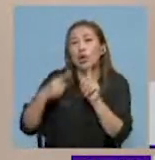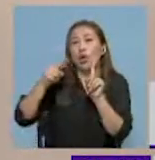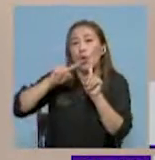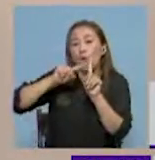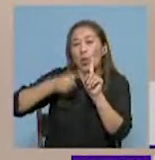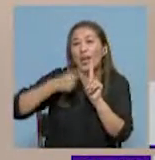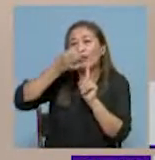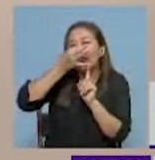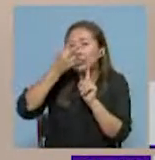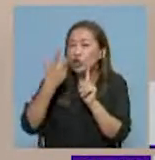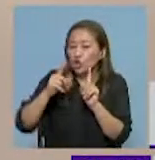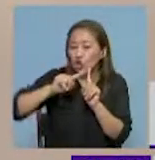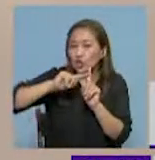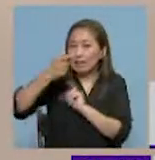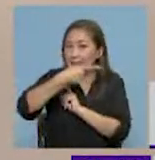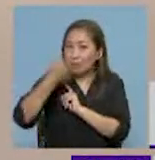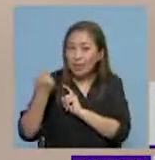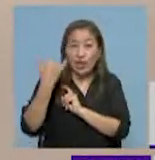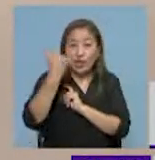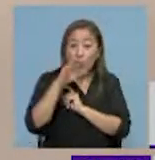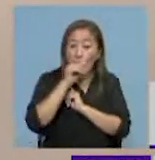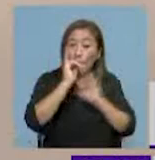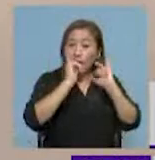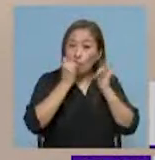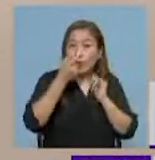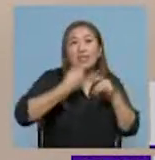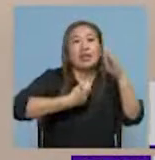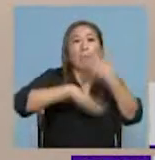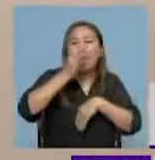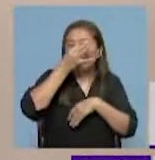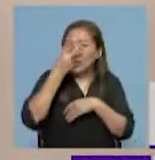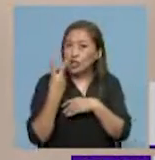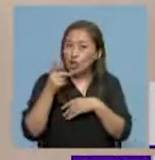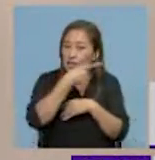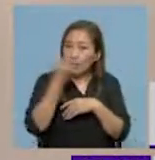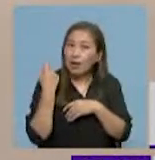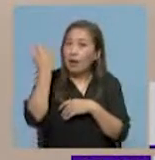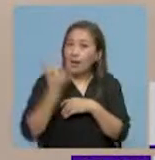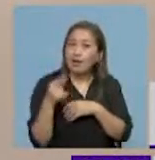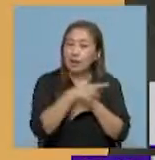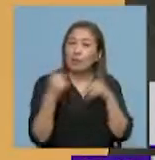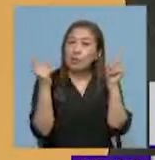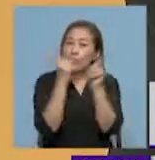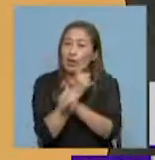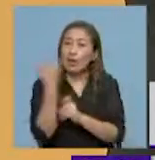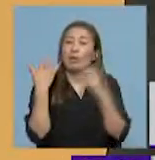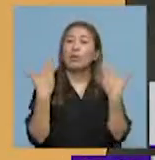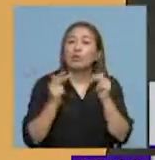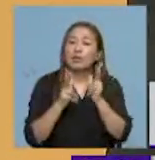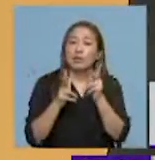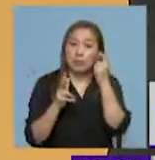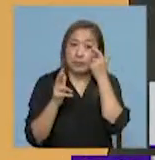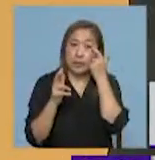hasta las 22 semanas sabemos que esta niña tiene más de 22 semanas y aquí se generaba la polémica podemos decirlo